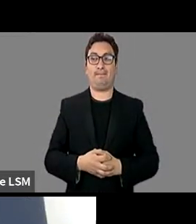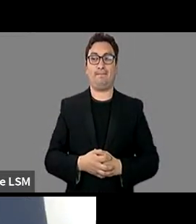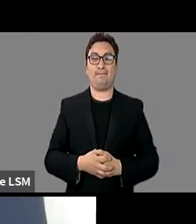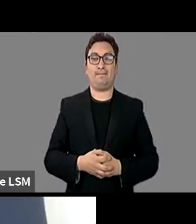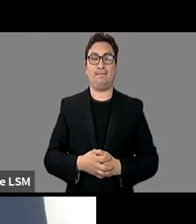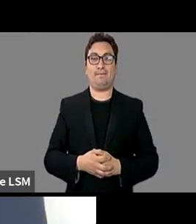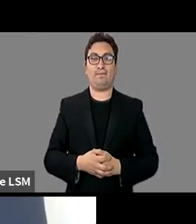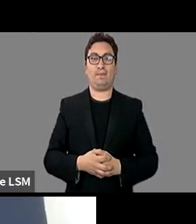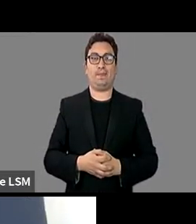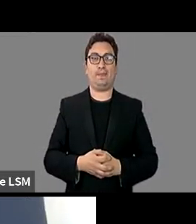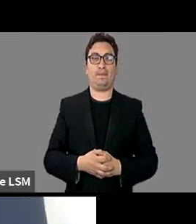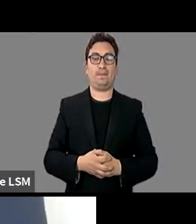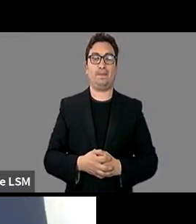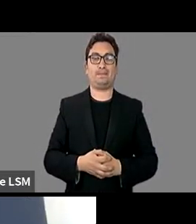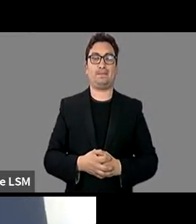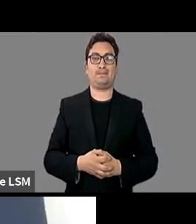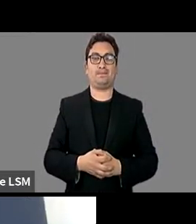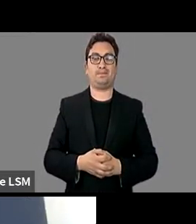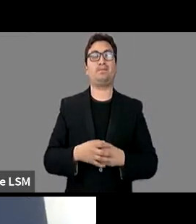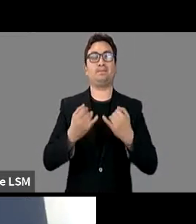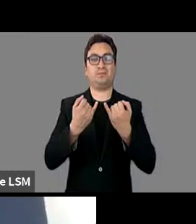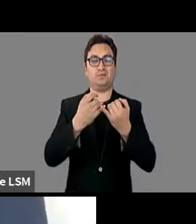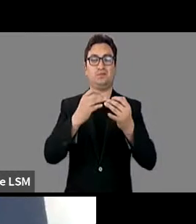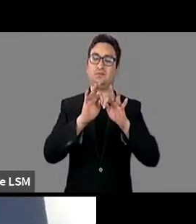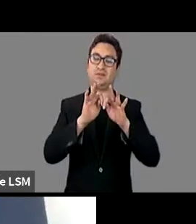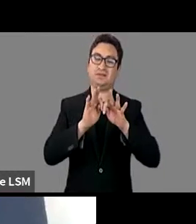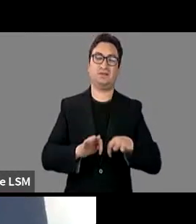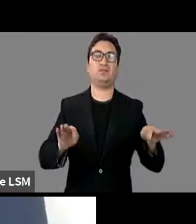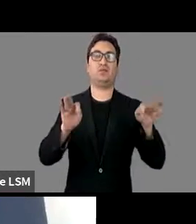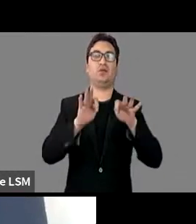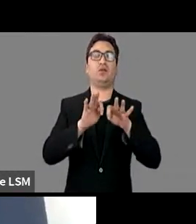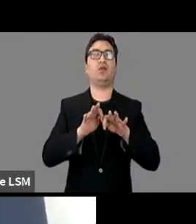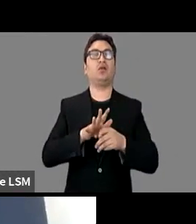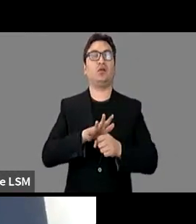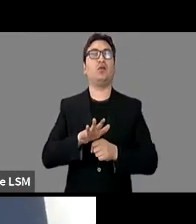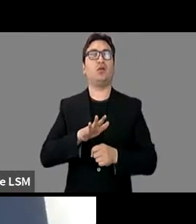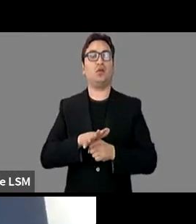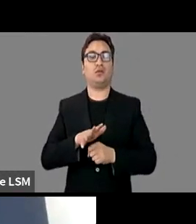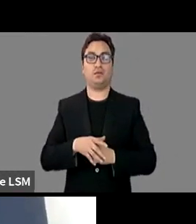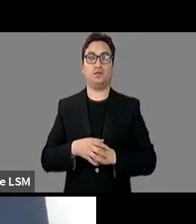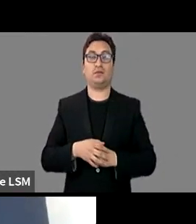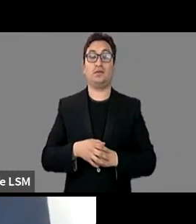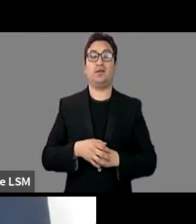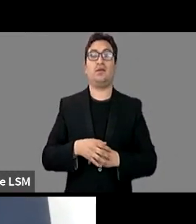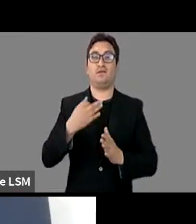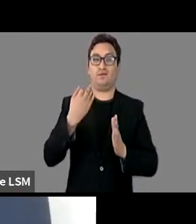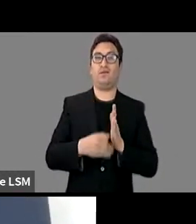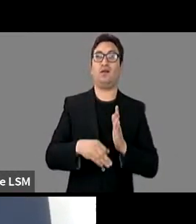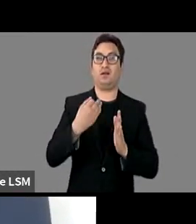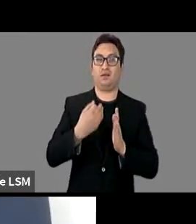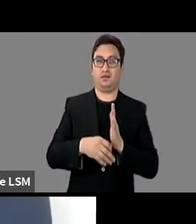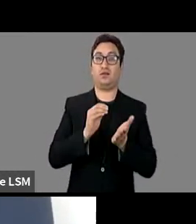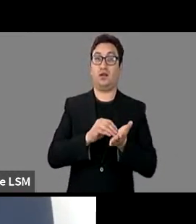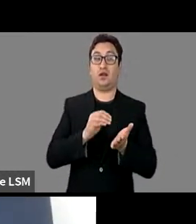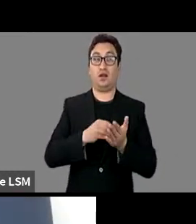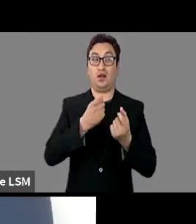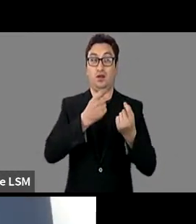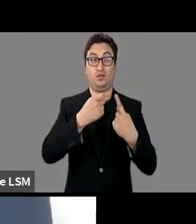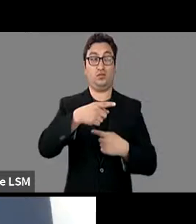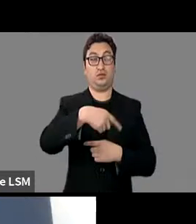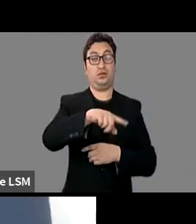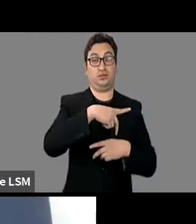La importancia de marcar que aún hay juzgadores y juzgadoras que